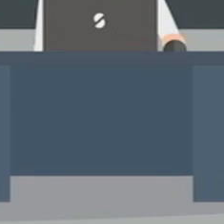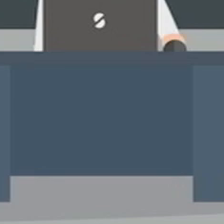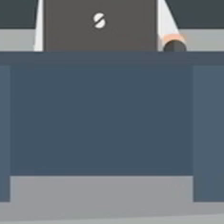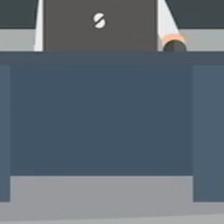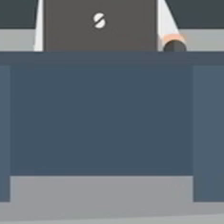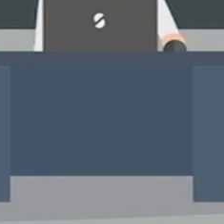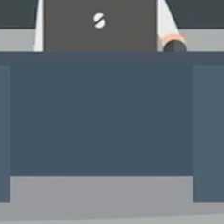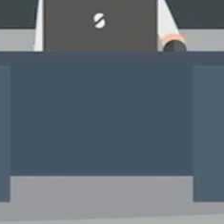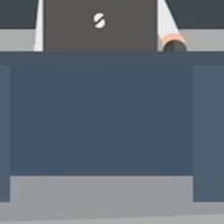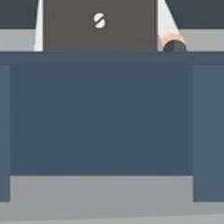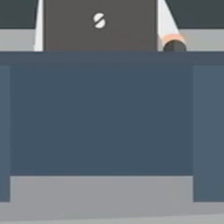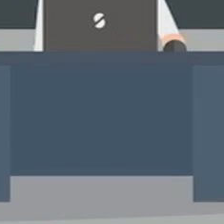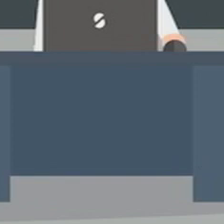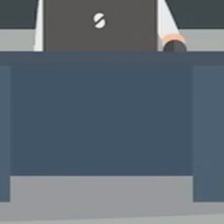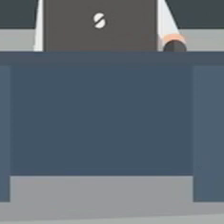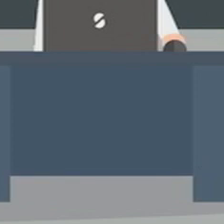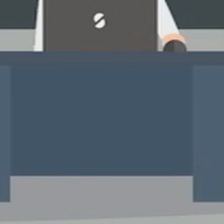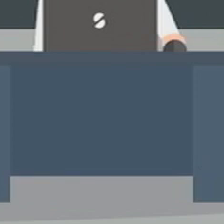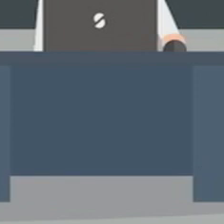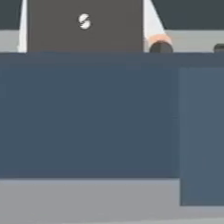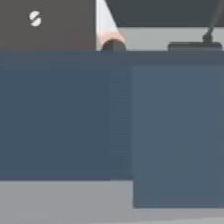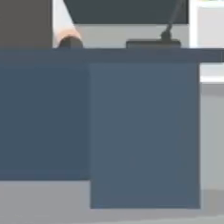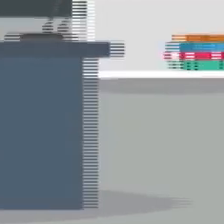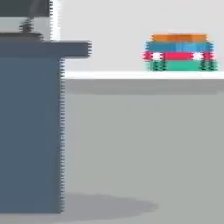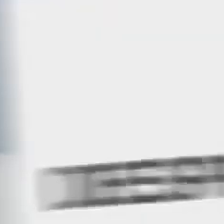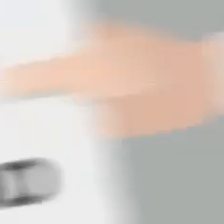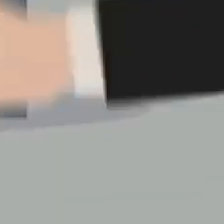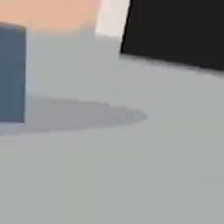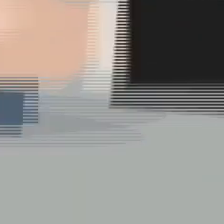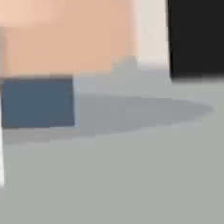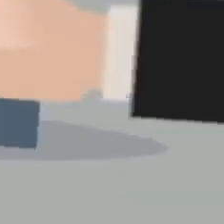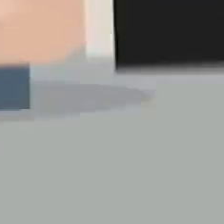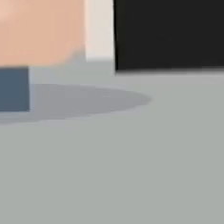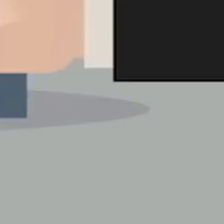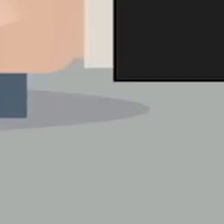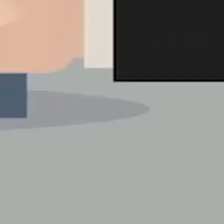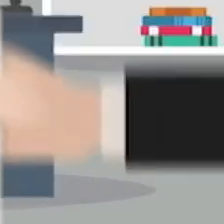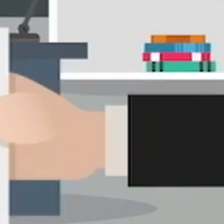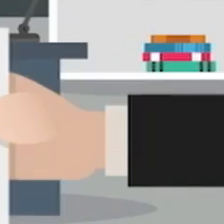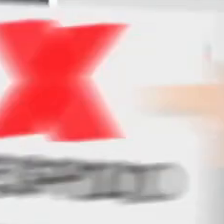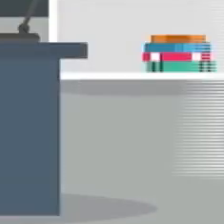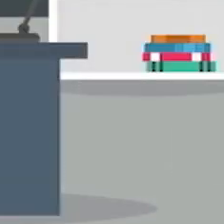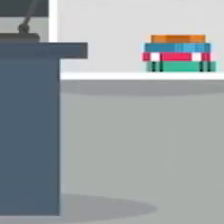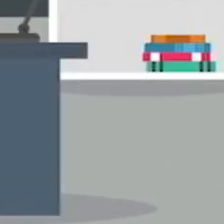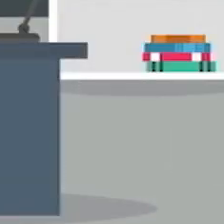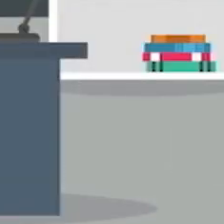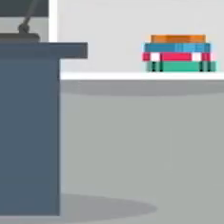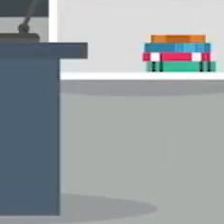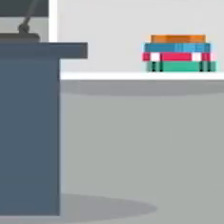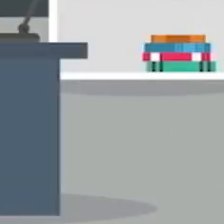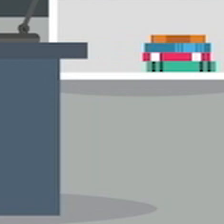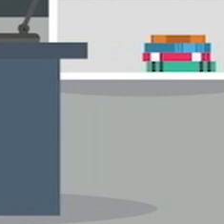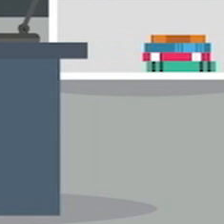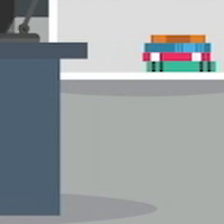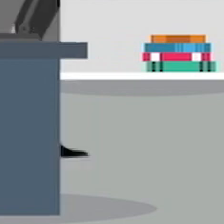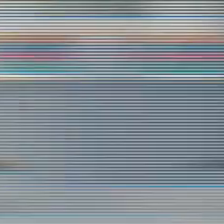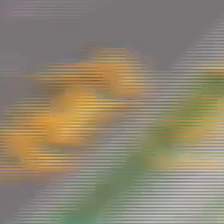Todos aspiramos a nuestras propias metas, pero todo puede cambiar de un momento a otro.